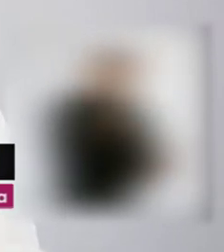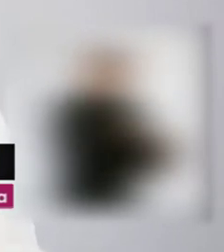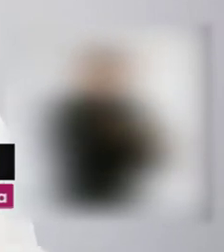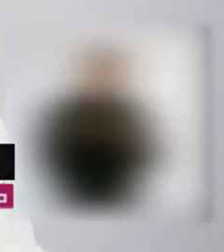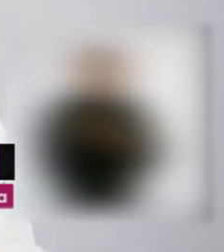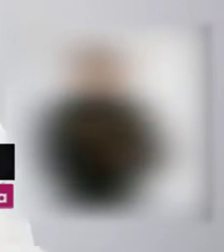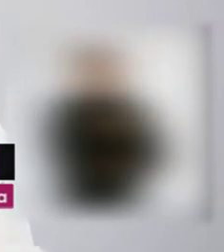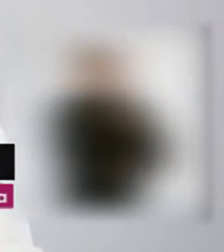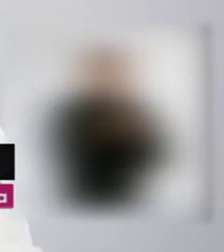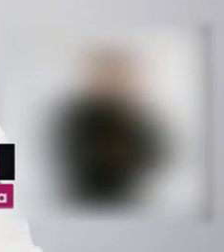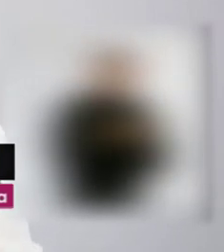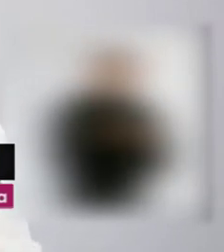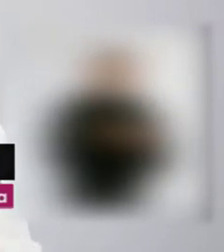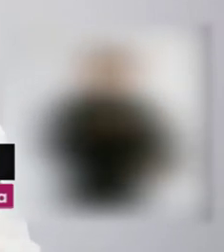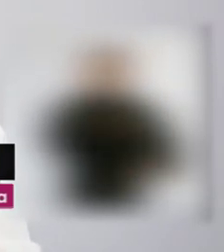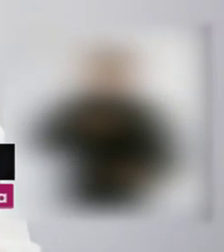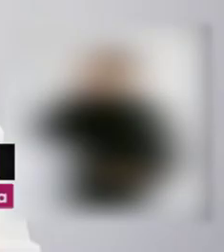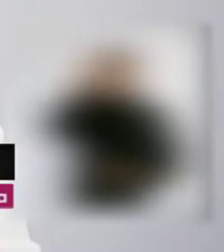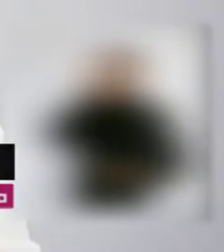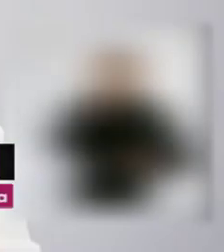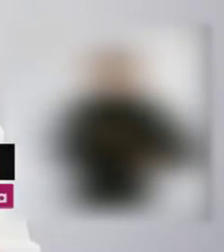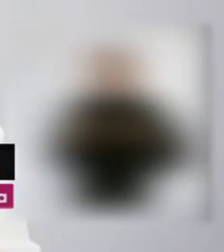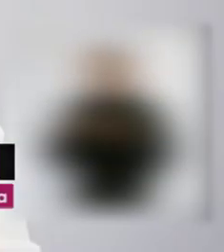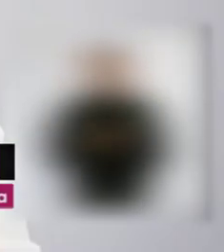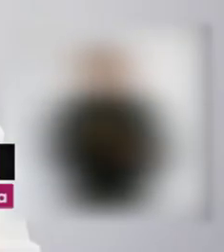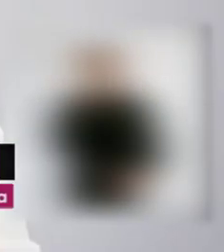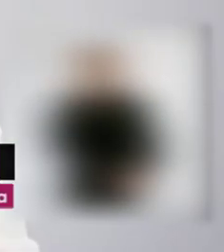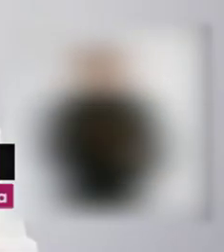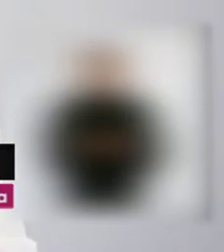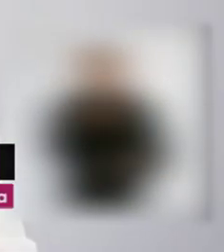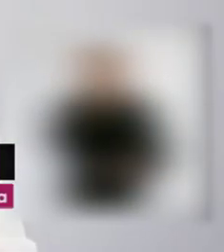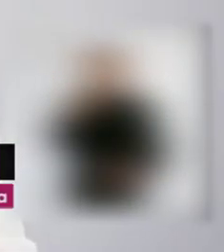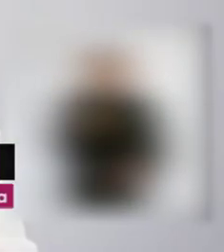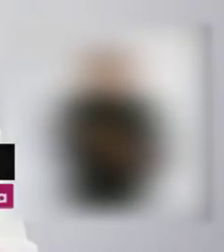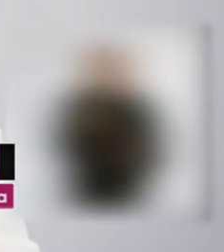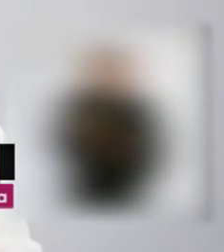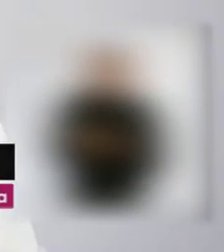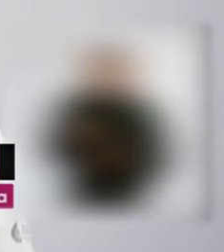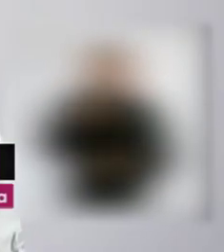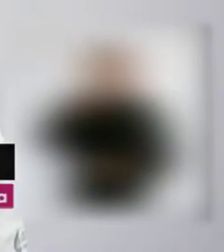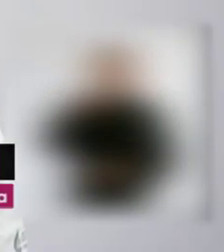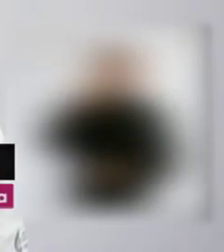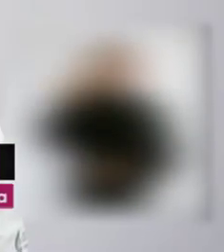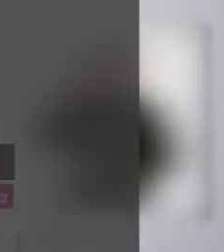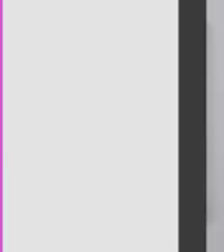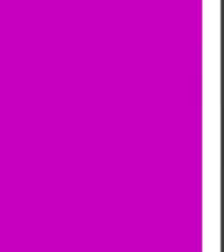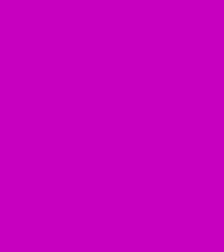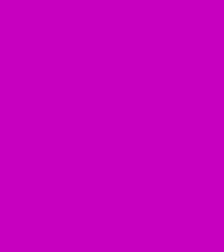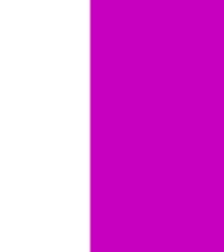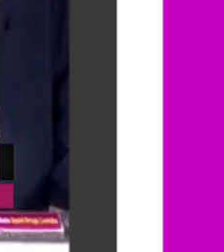y la sustentabilidad, en donde participarán industrias, distritos de riego, instituciones académicas y comunidades.